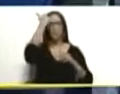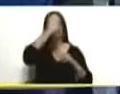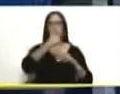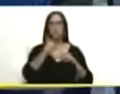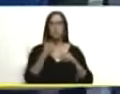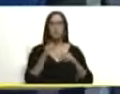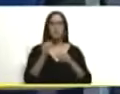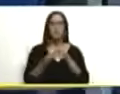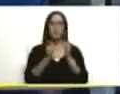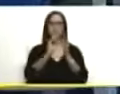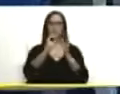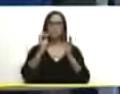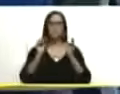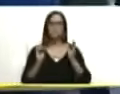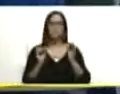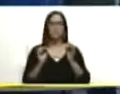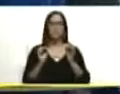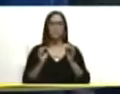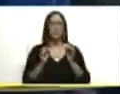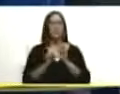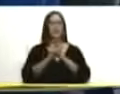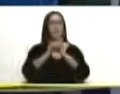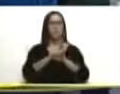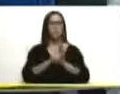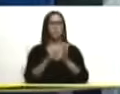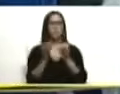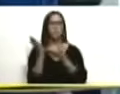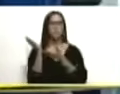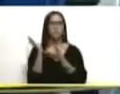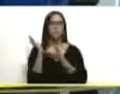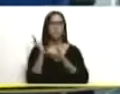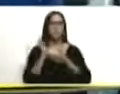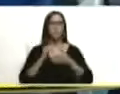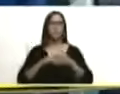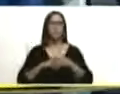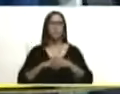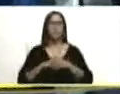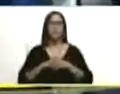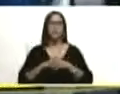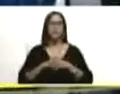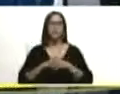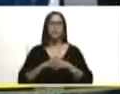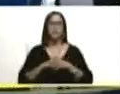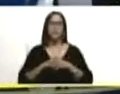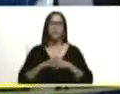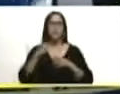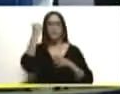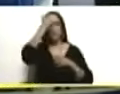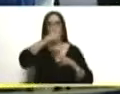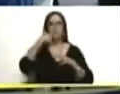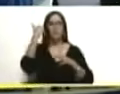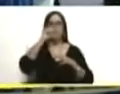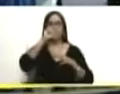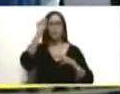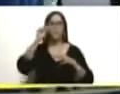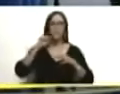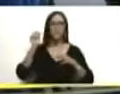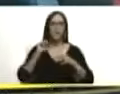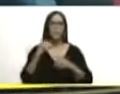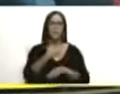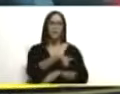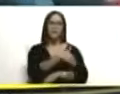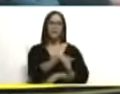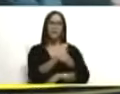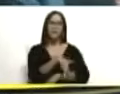este diseño, ¿eh? Que era el diseño. Y luego, esta era el rostro que pintábamos en las